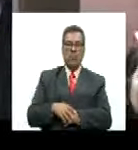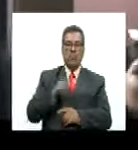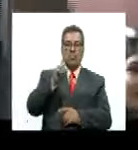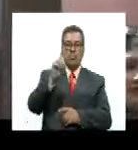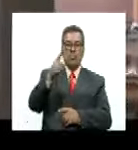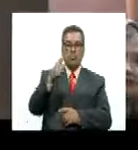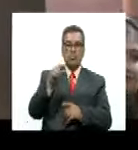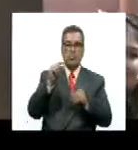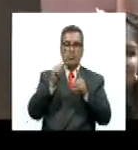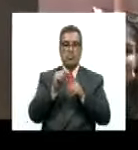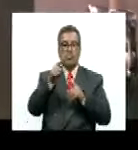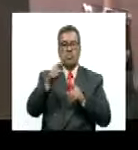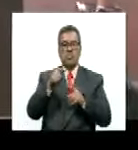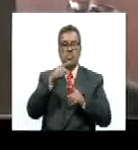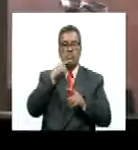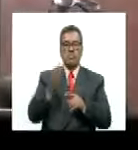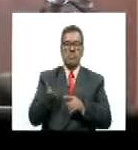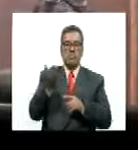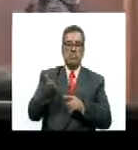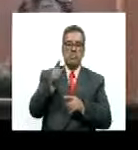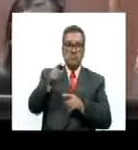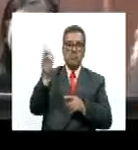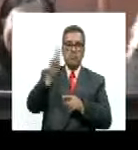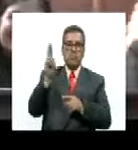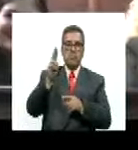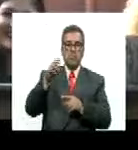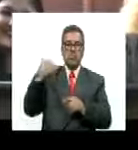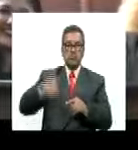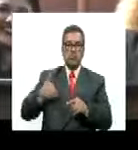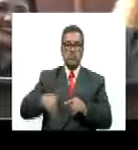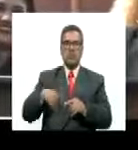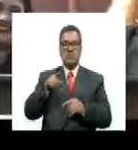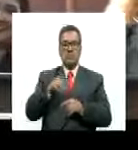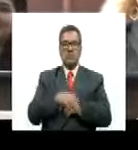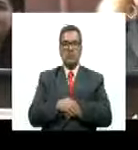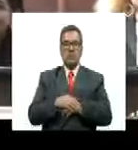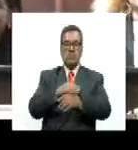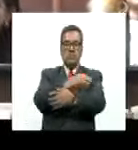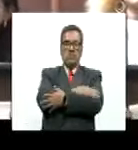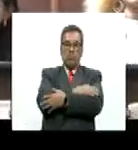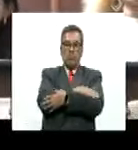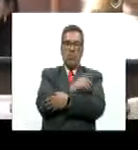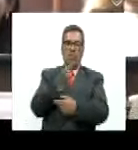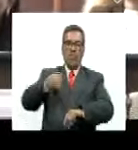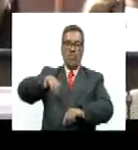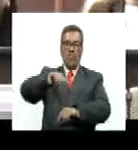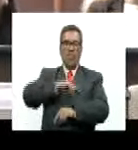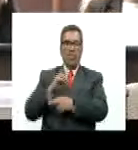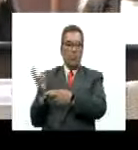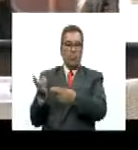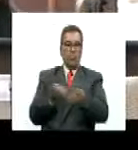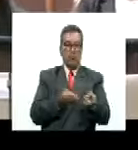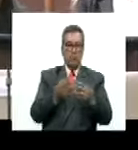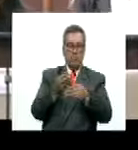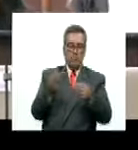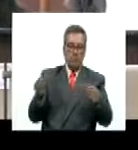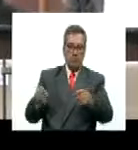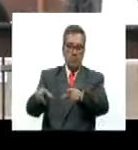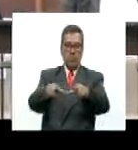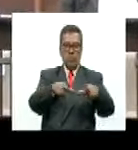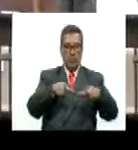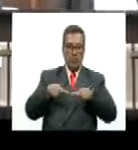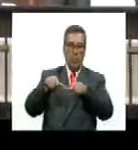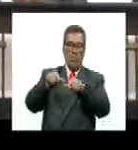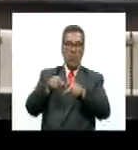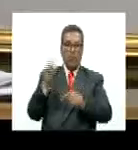los tiktokers de geopolítica más importante de la República Argentina. Un abrazo, son nuestros invitados a toda la tierra, en toda la